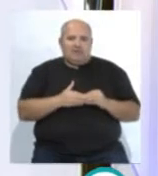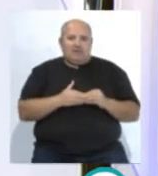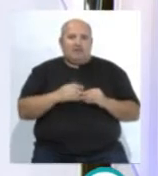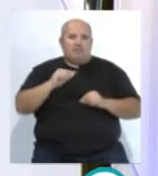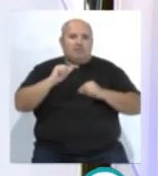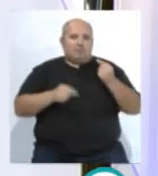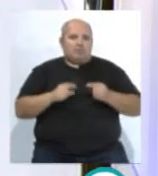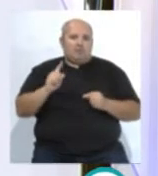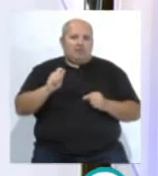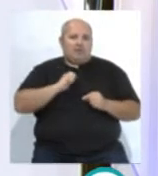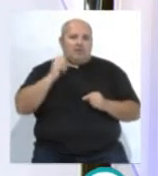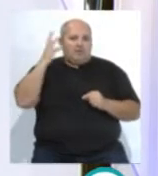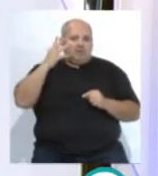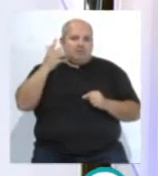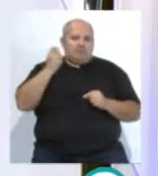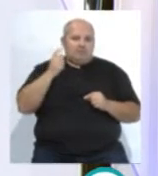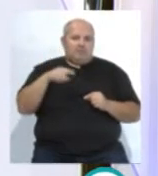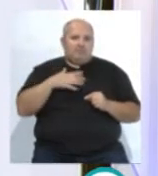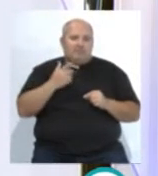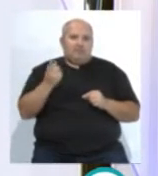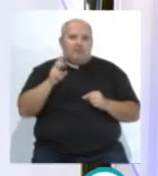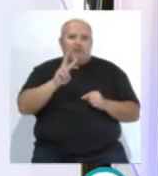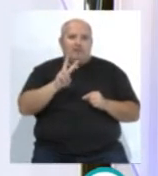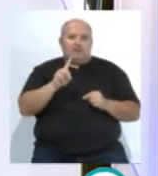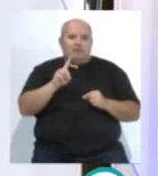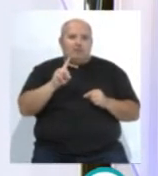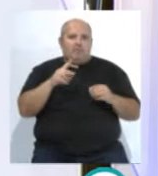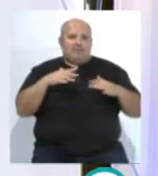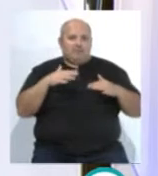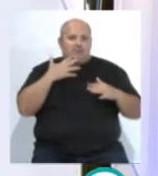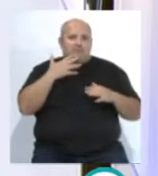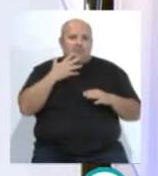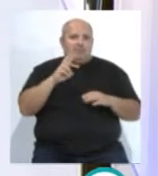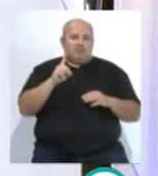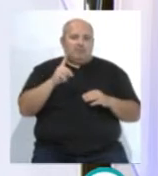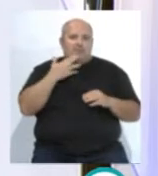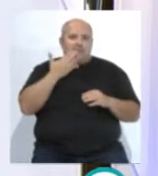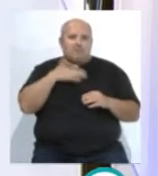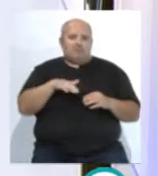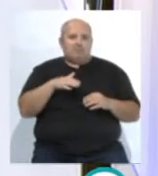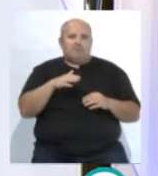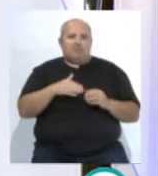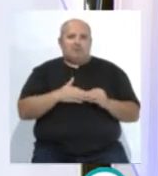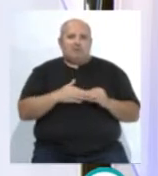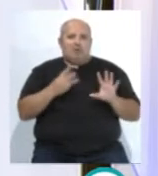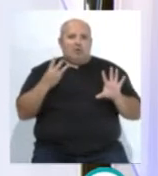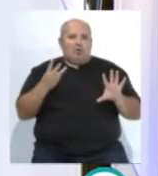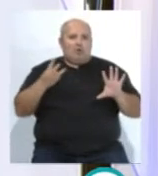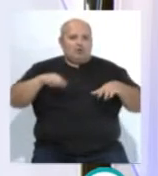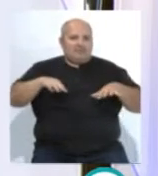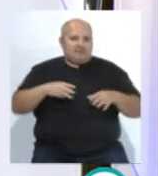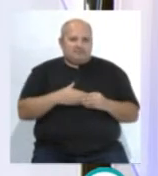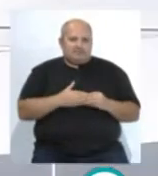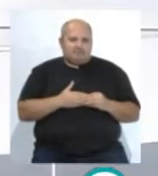da, ¿eh? El presupuesto de Osasuna es... Son 21 partidos, o sea que si son 21 partidos serían casi 8 meses. 8